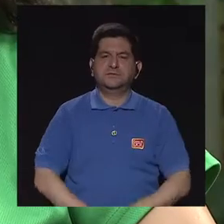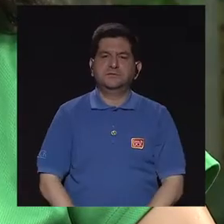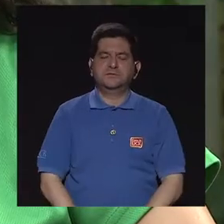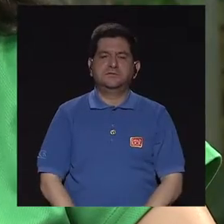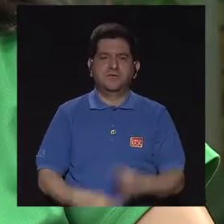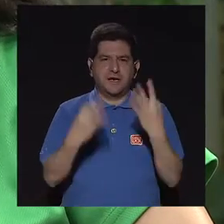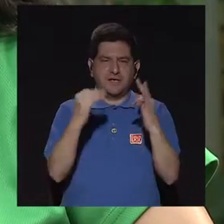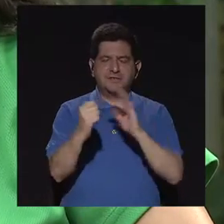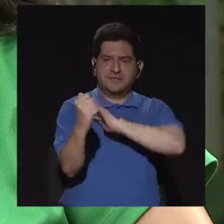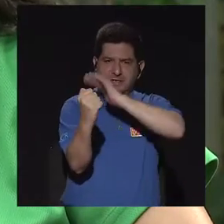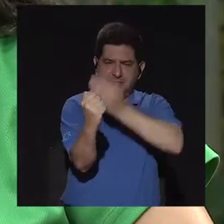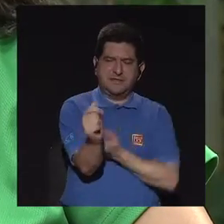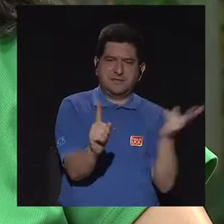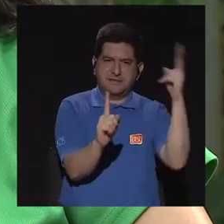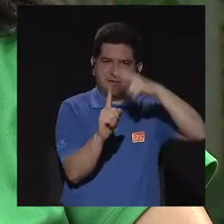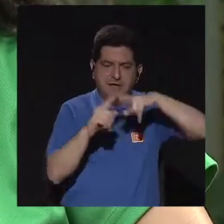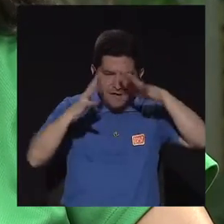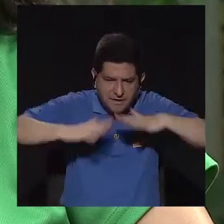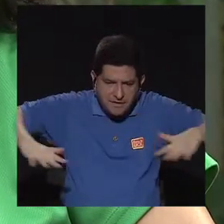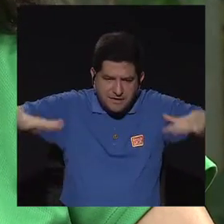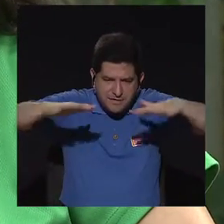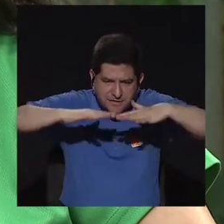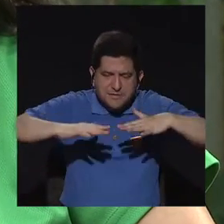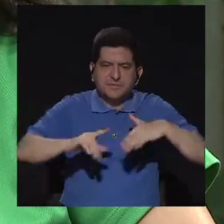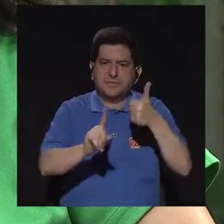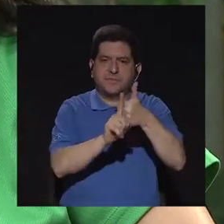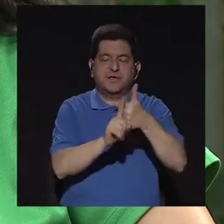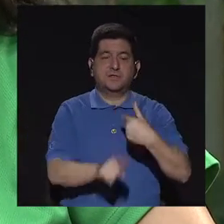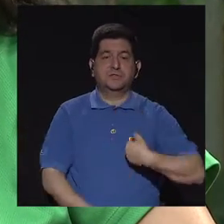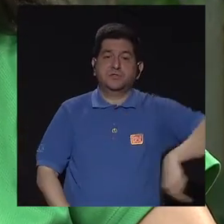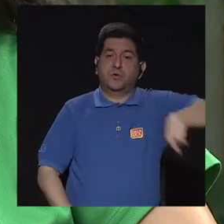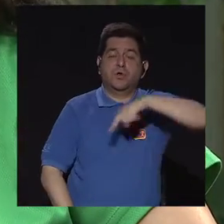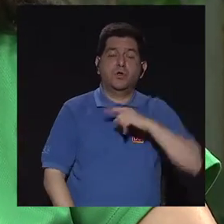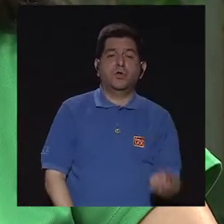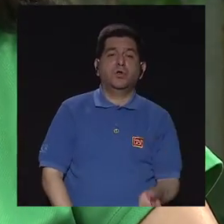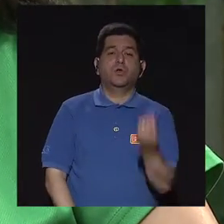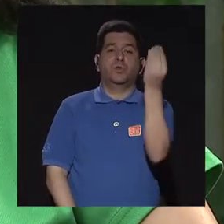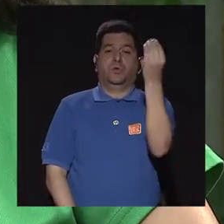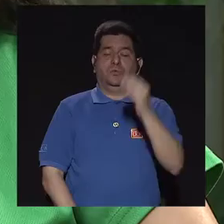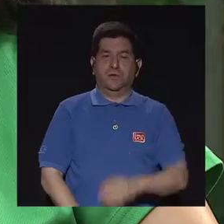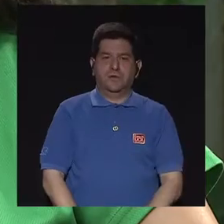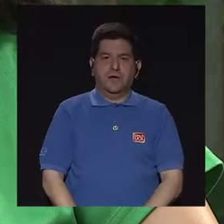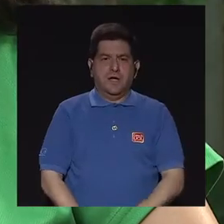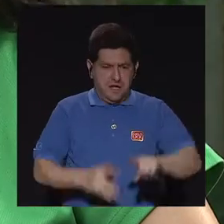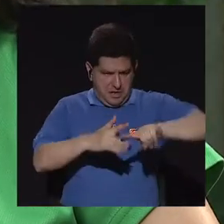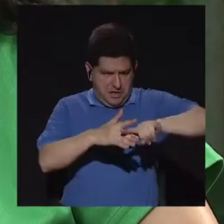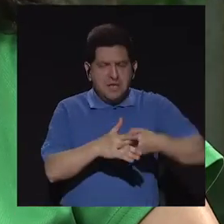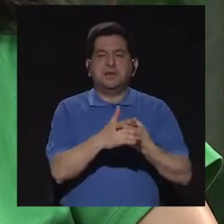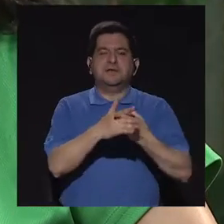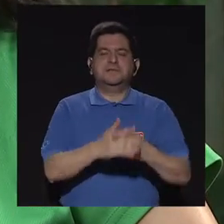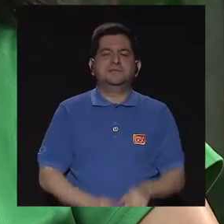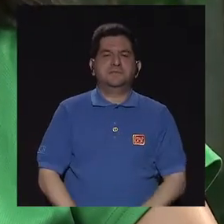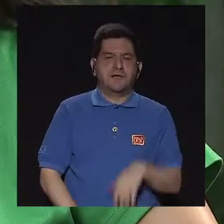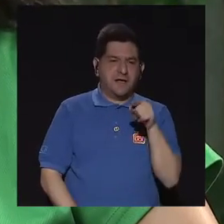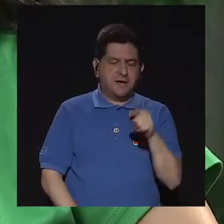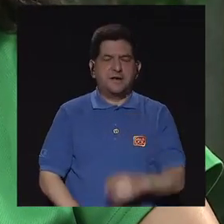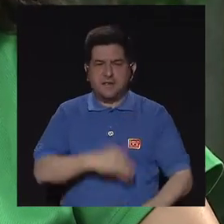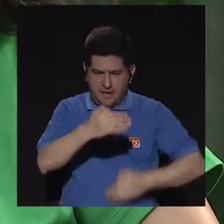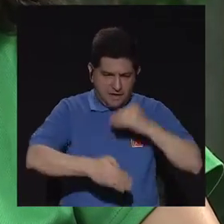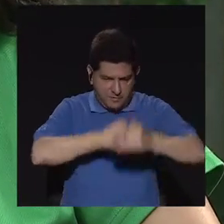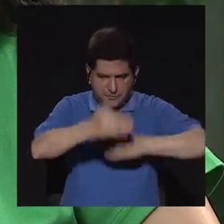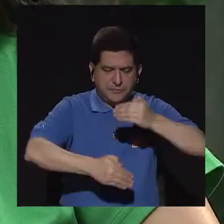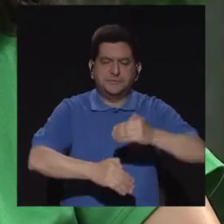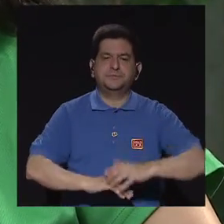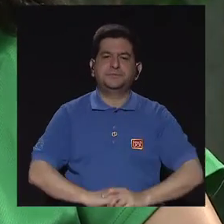Entonces, como empoderarse de esos espacios y también nosotros como jóvenes tomar la iniciativa de generar estos